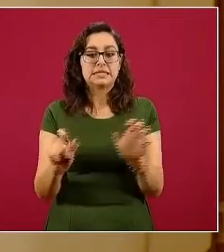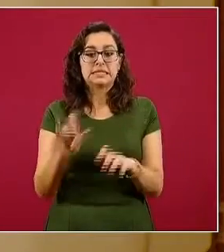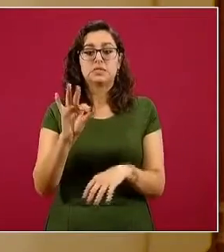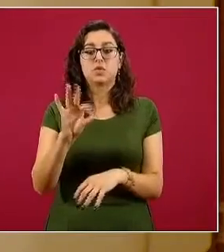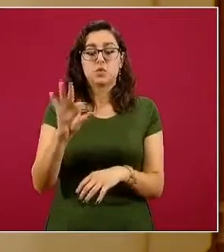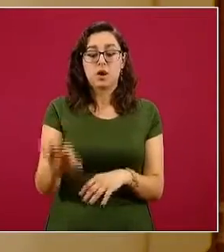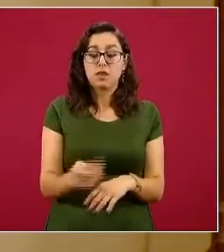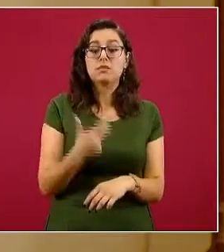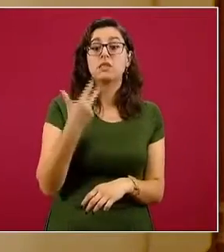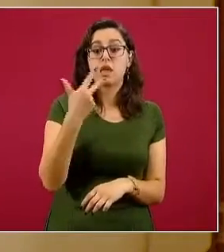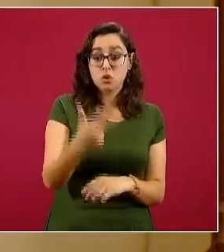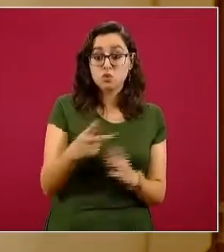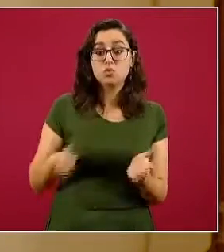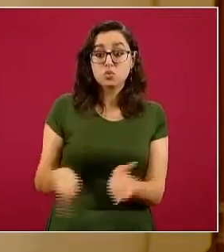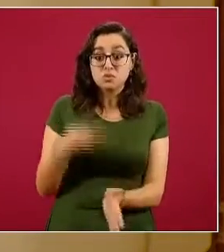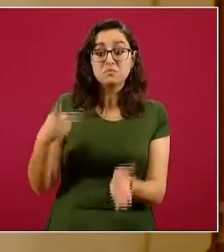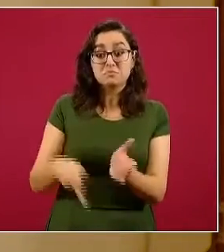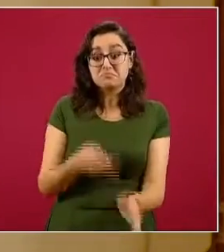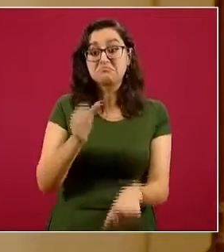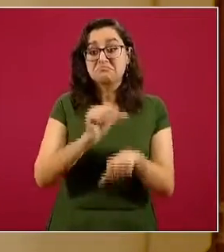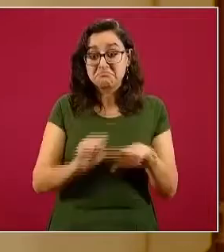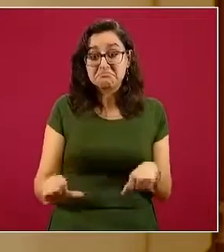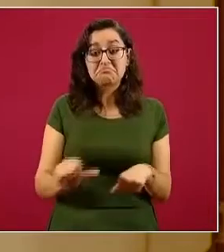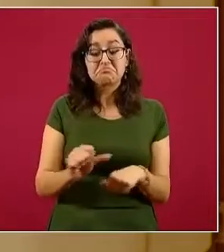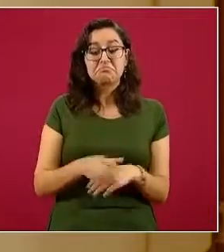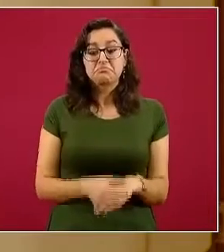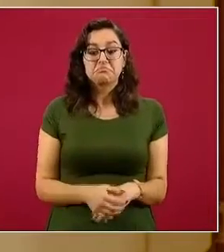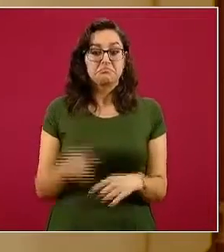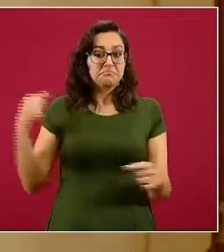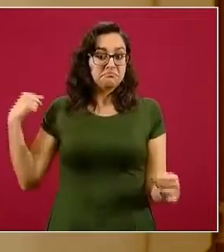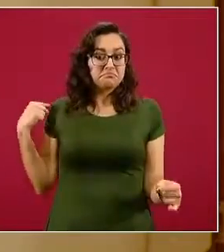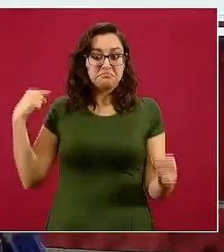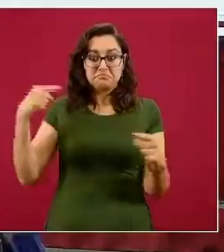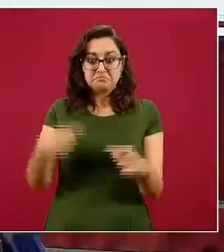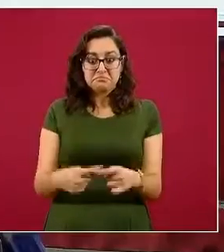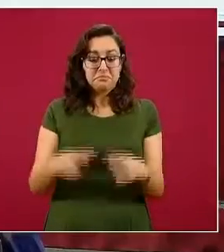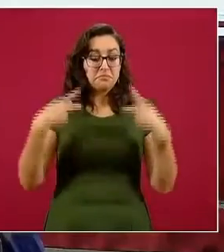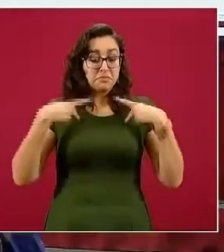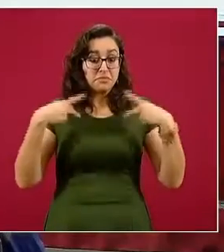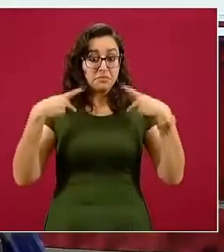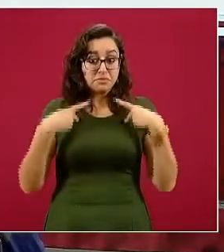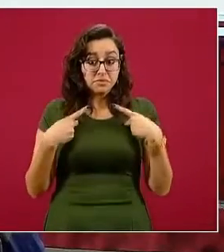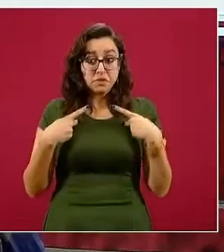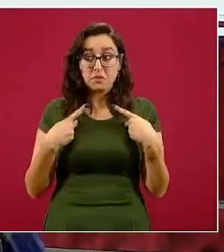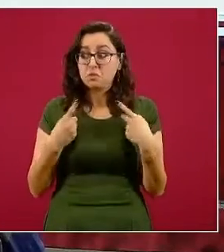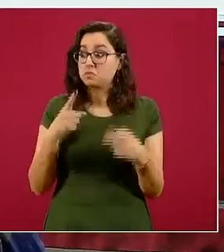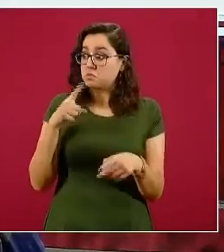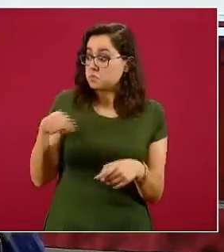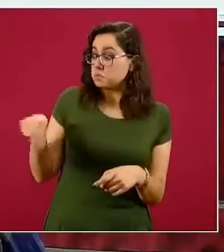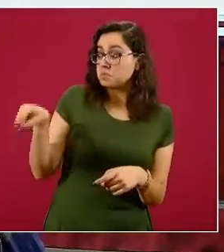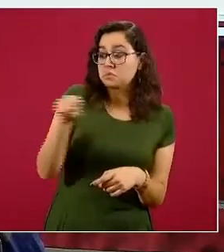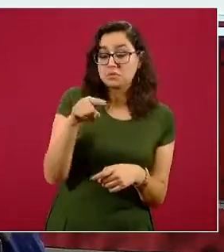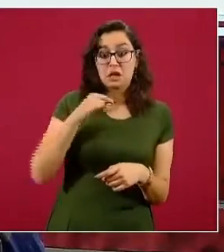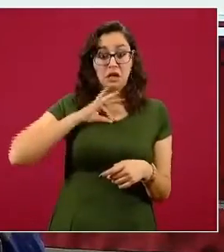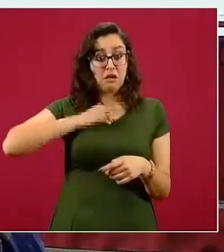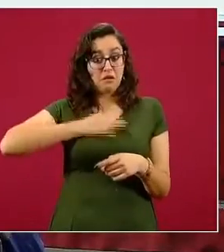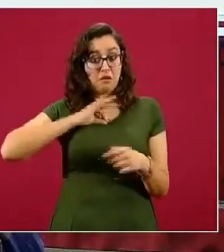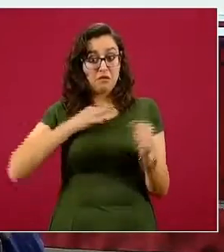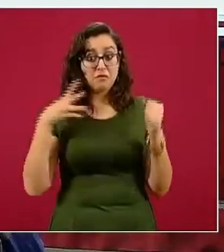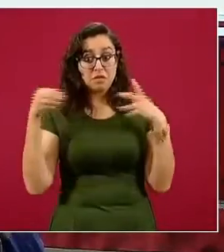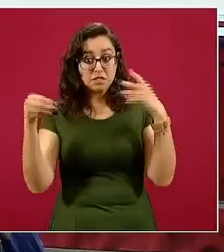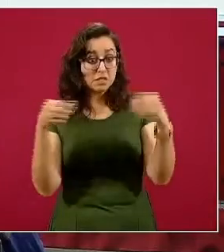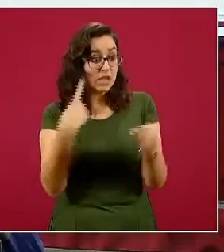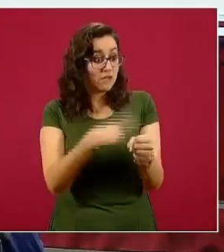748 y en este tiempo nadie de mi personal ni yo nos hemos infectado, ni ninguno de